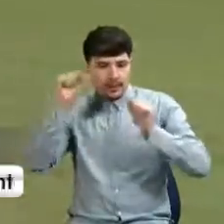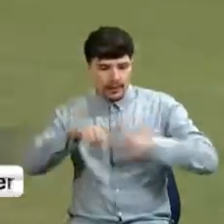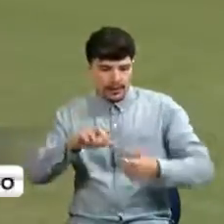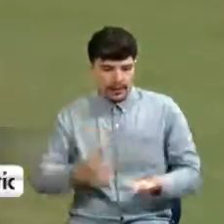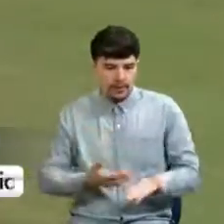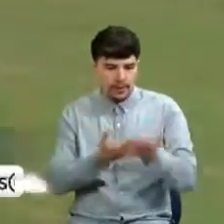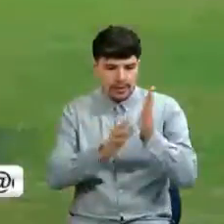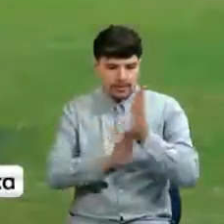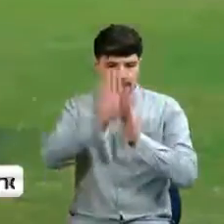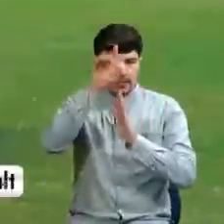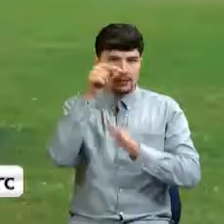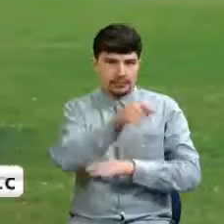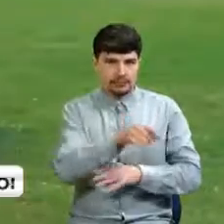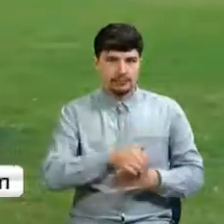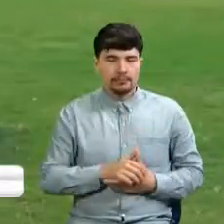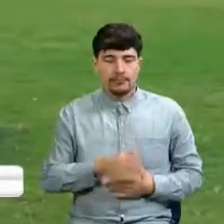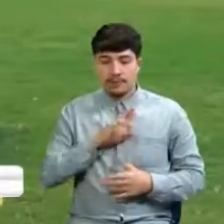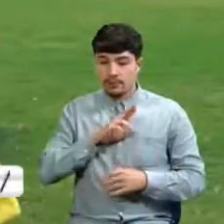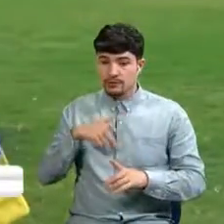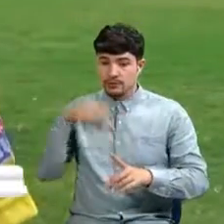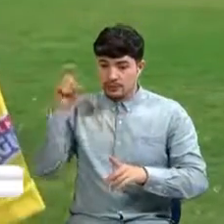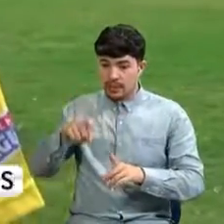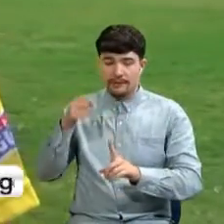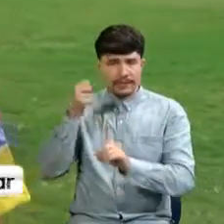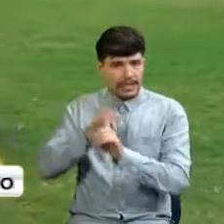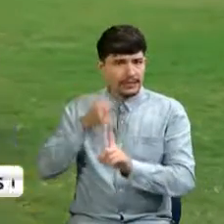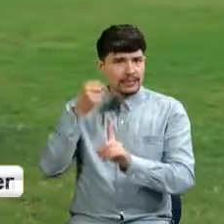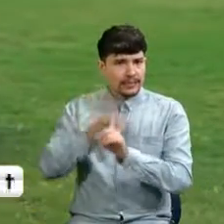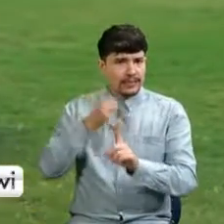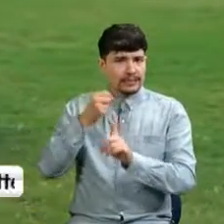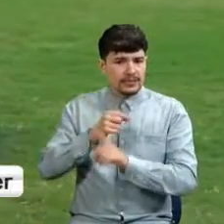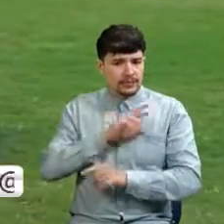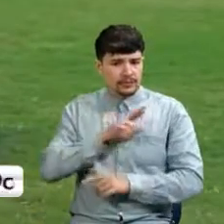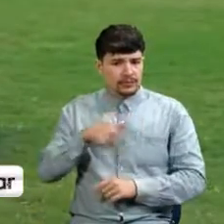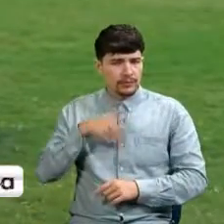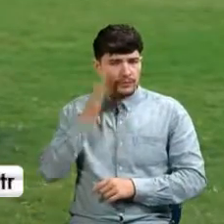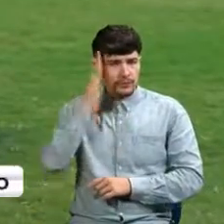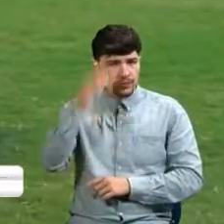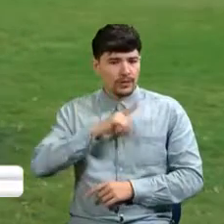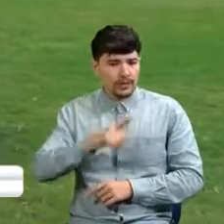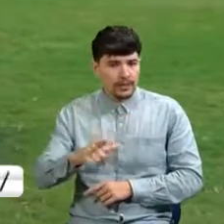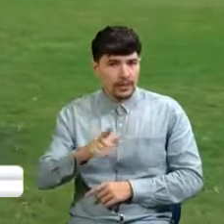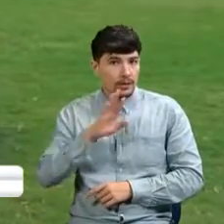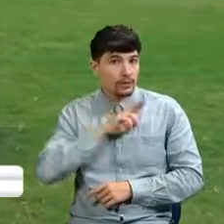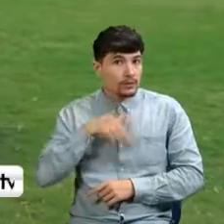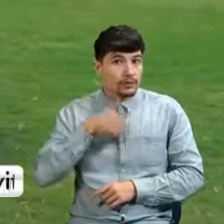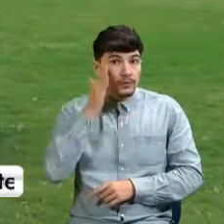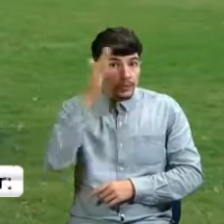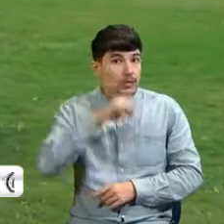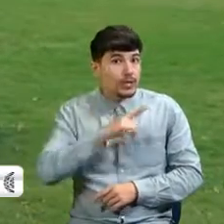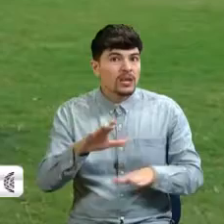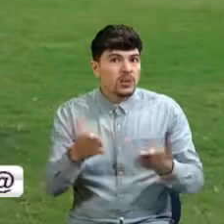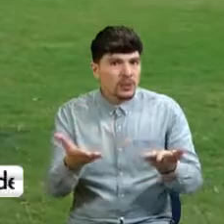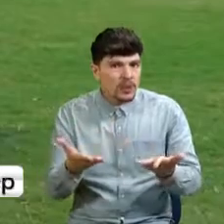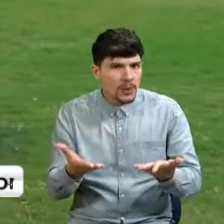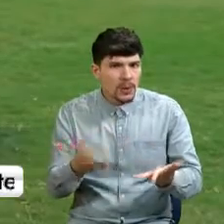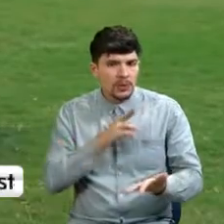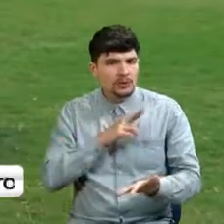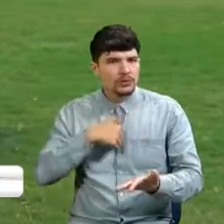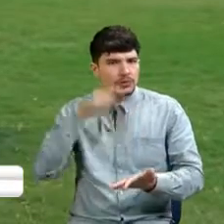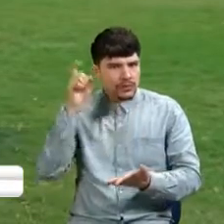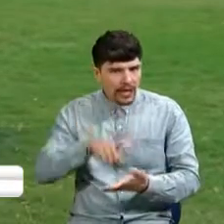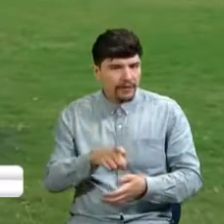aurinegros en la liga tenemos que tratar de ser protagonistas y para ser protagonistas hay que atacar